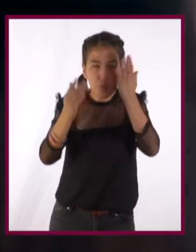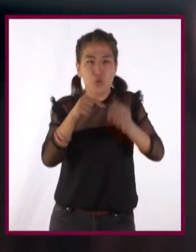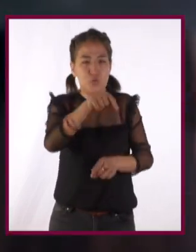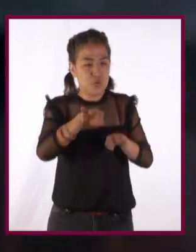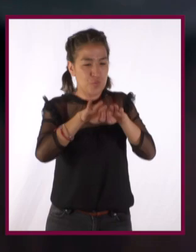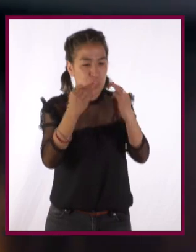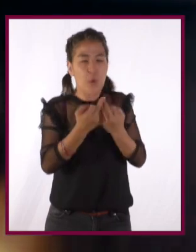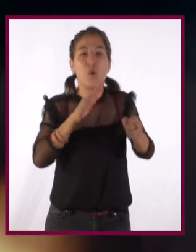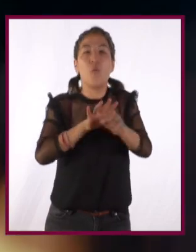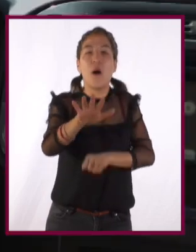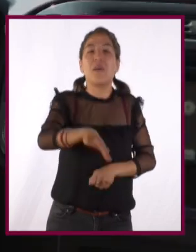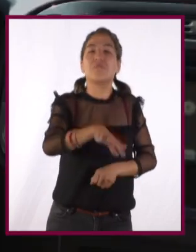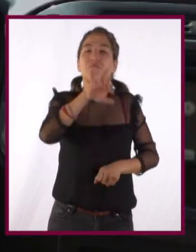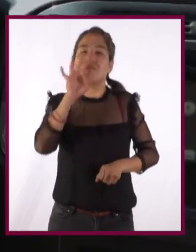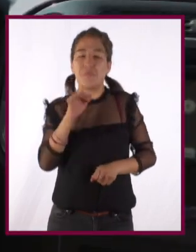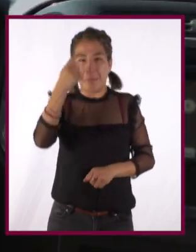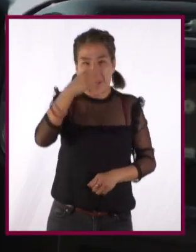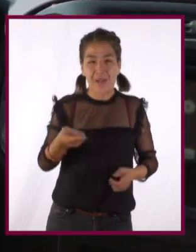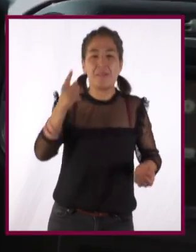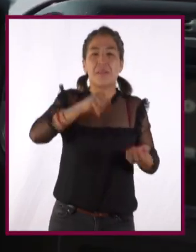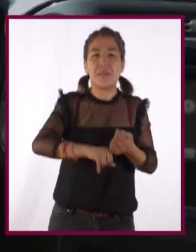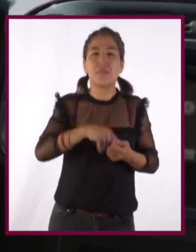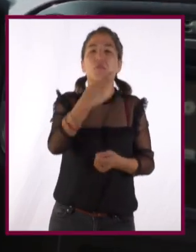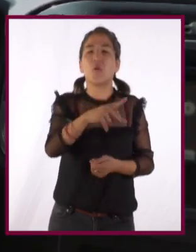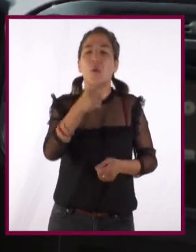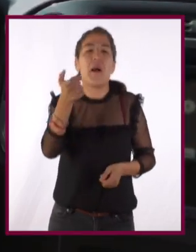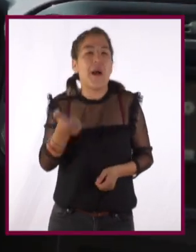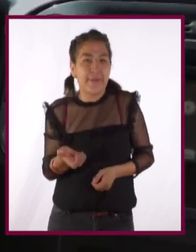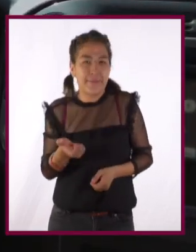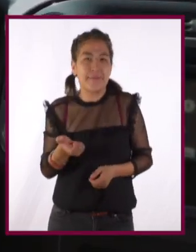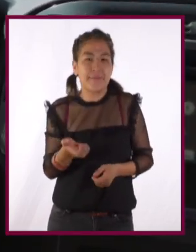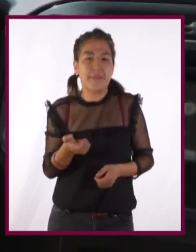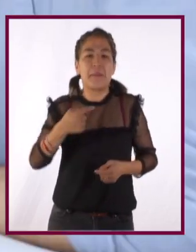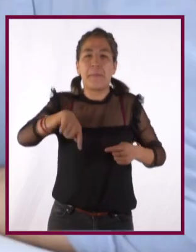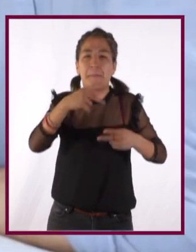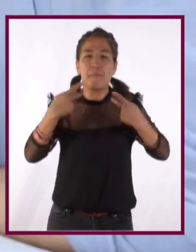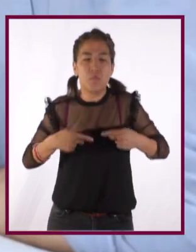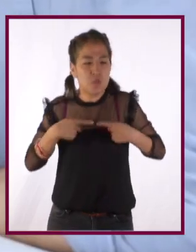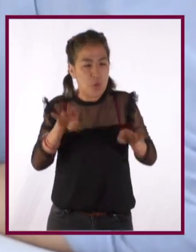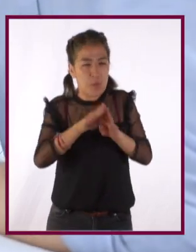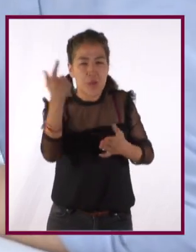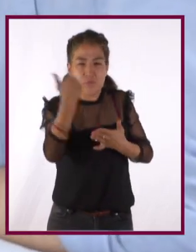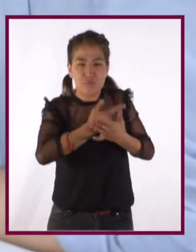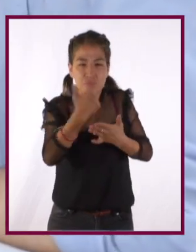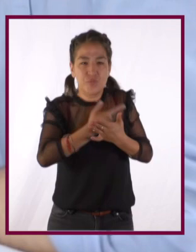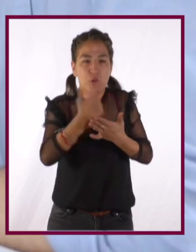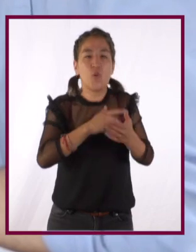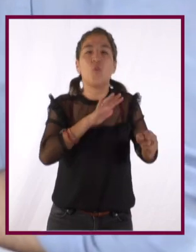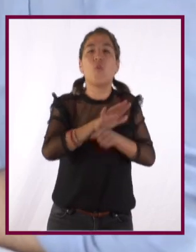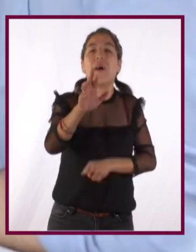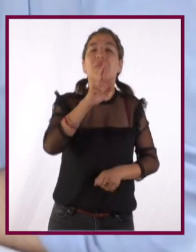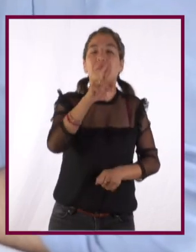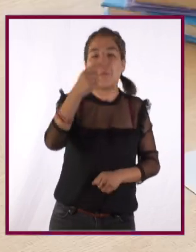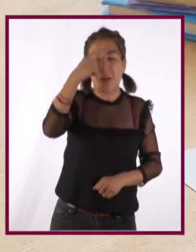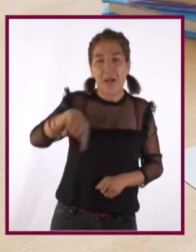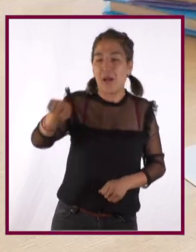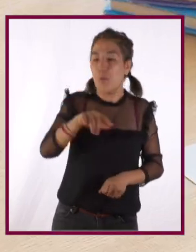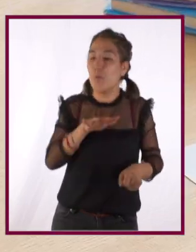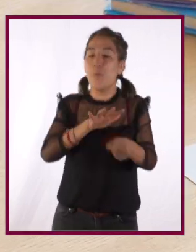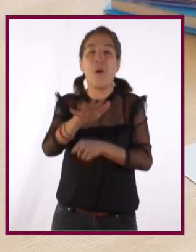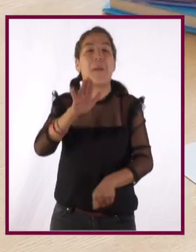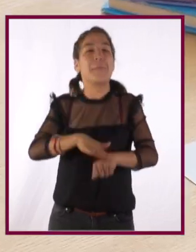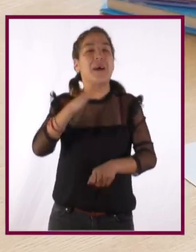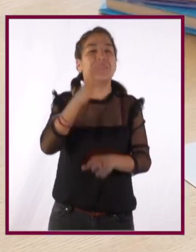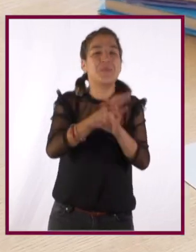las formas en las que las opciones interactivas de agentes económicos producen resultados con respecto a las preferencias